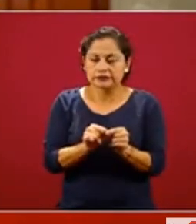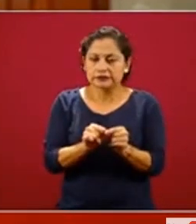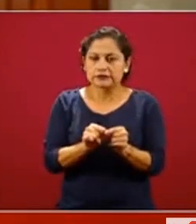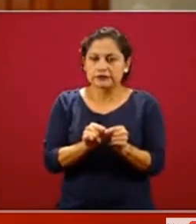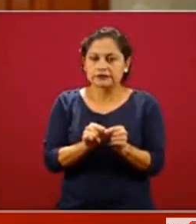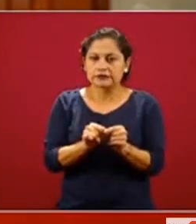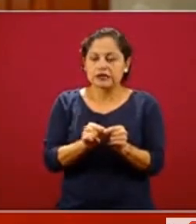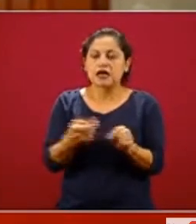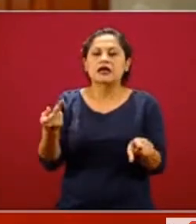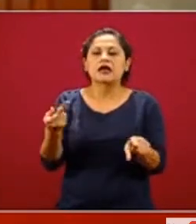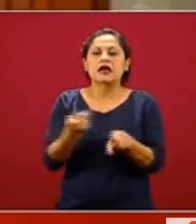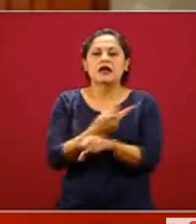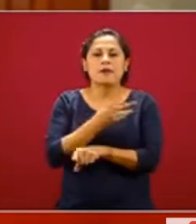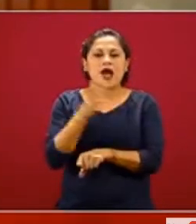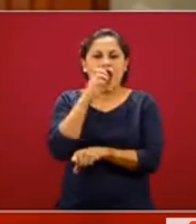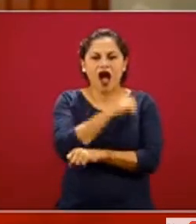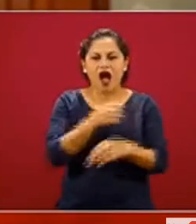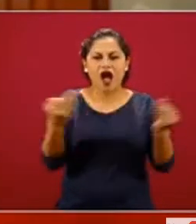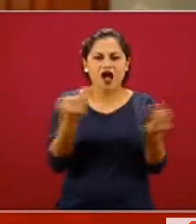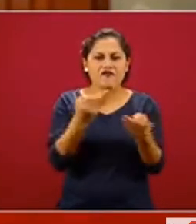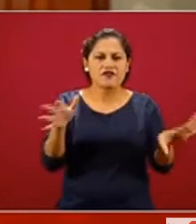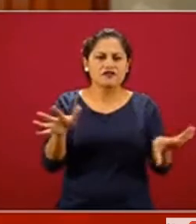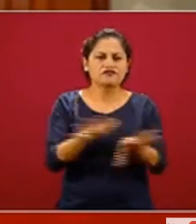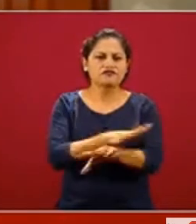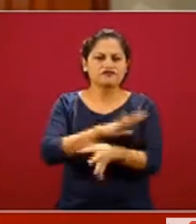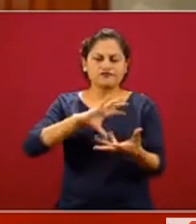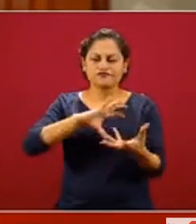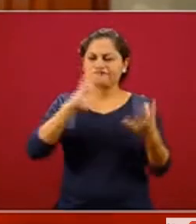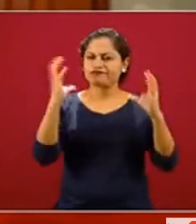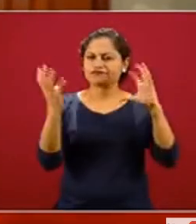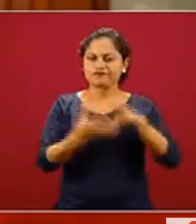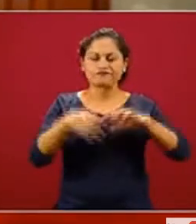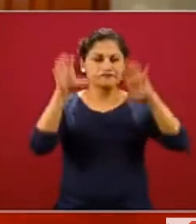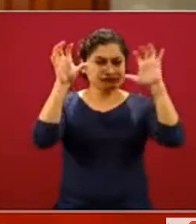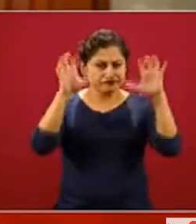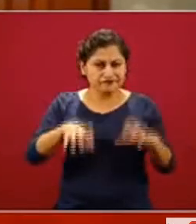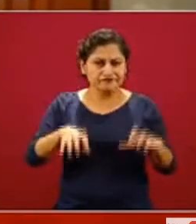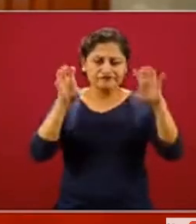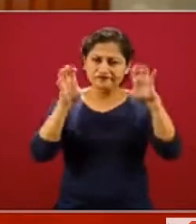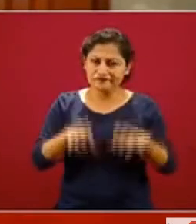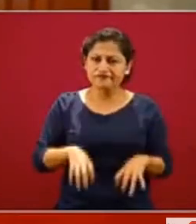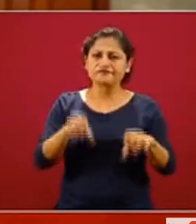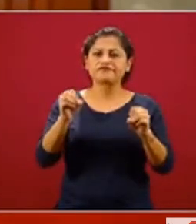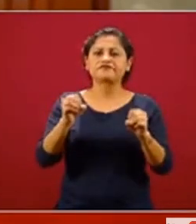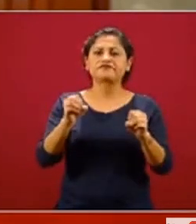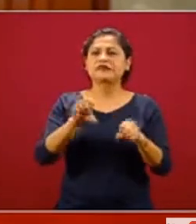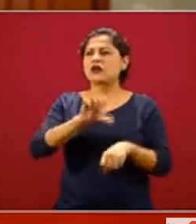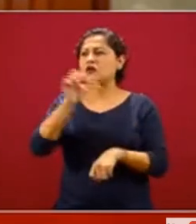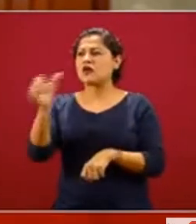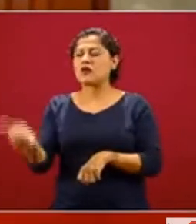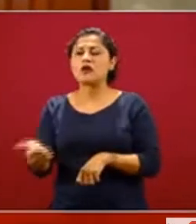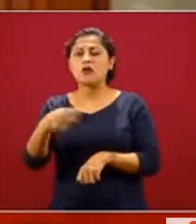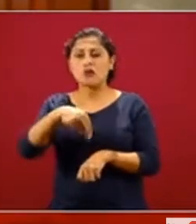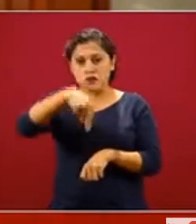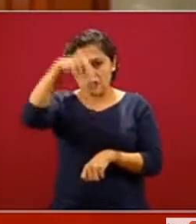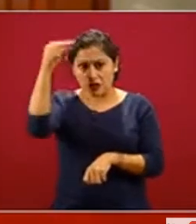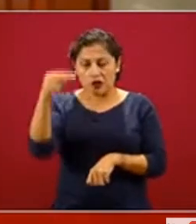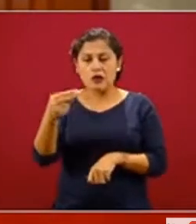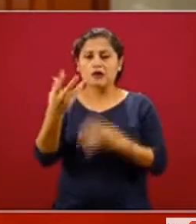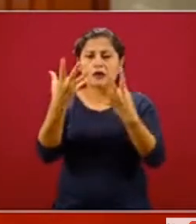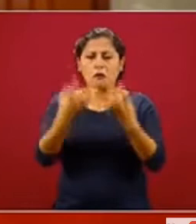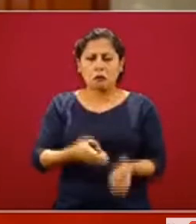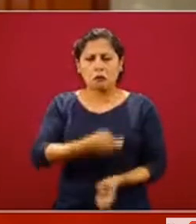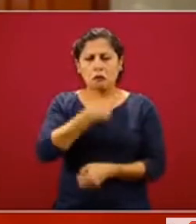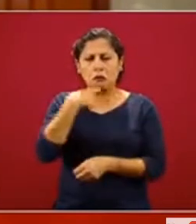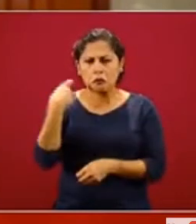este cambio climático que vivimos y lluvias torrenciales, una sequía muy prolongada en el norte, o sea, el dengue